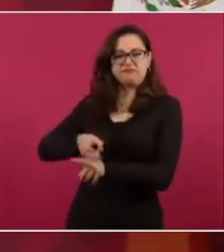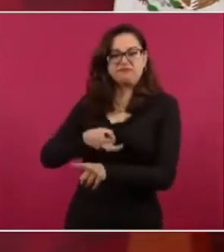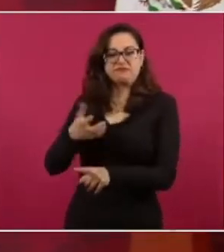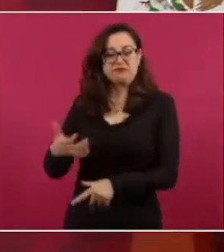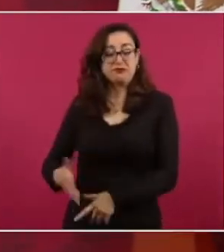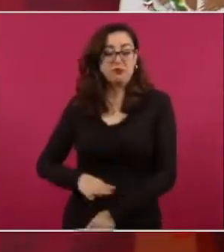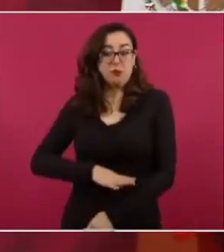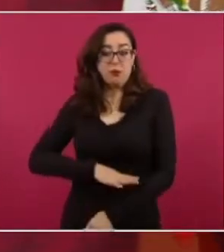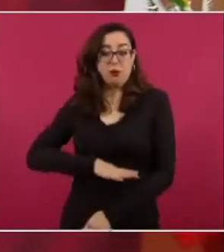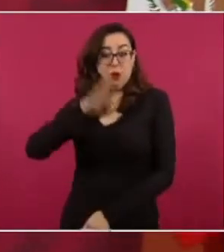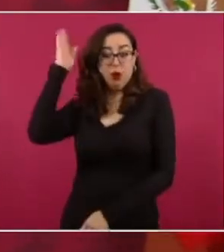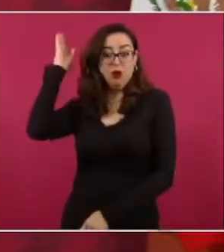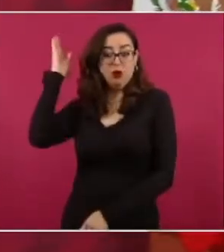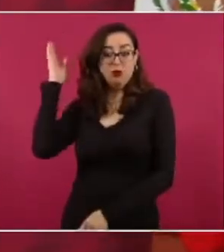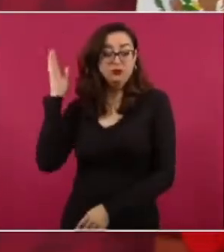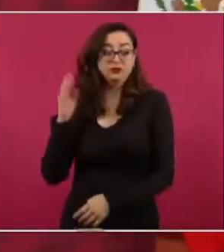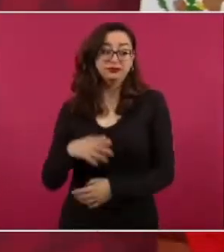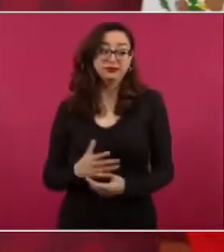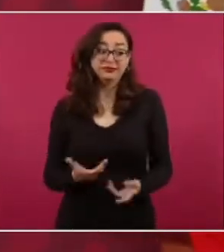Enfurecidos.